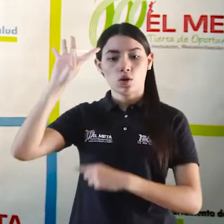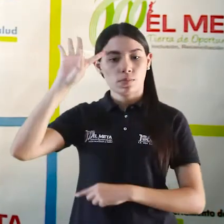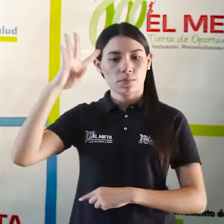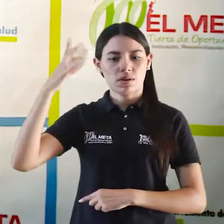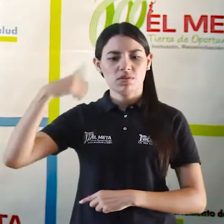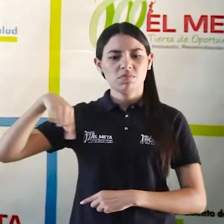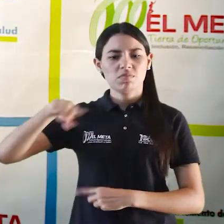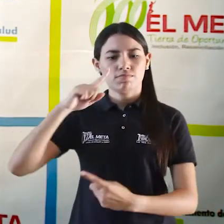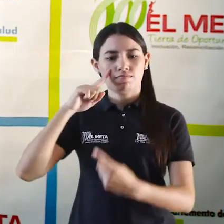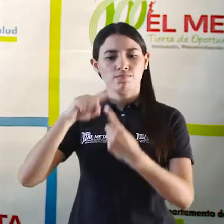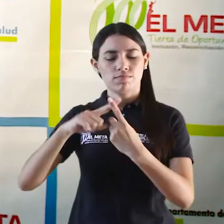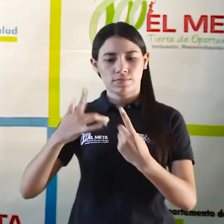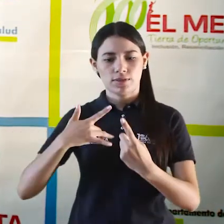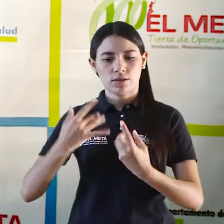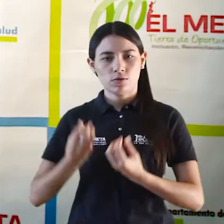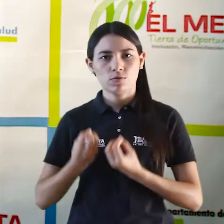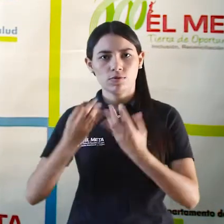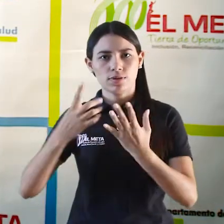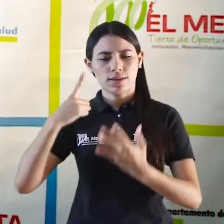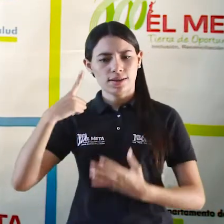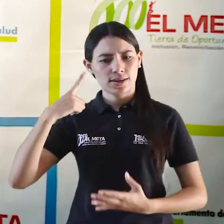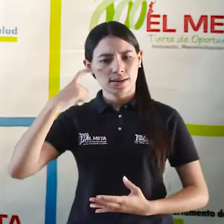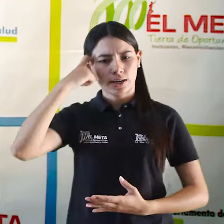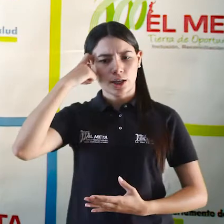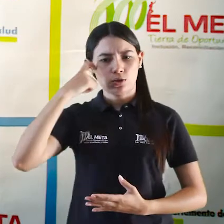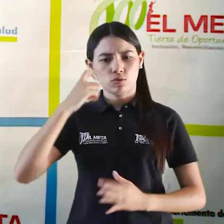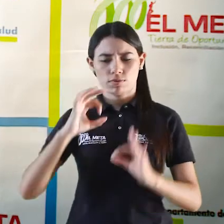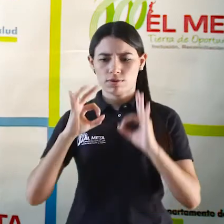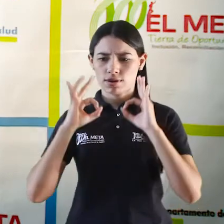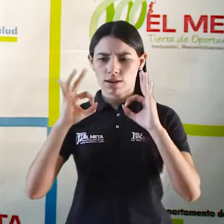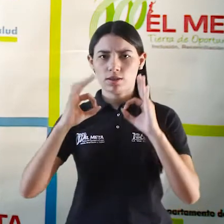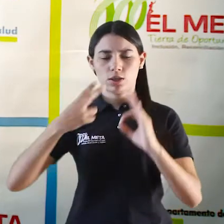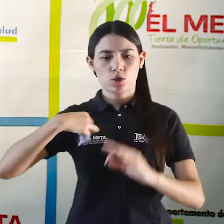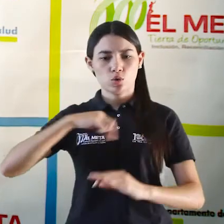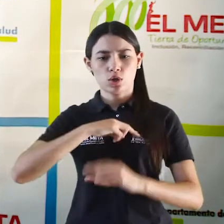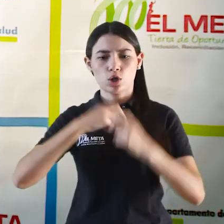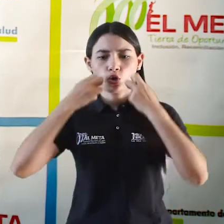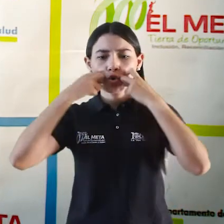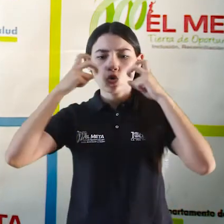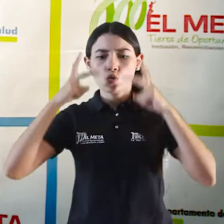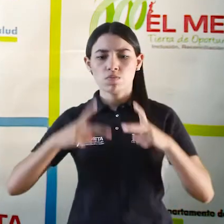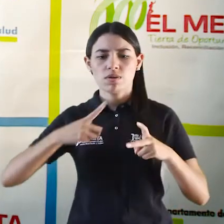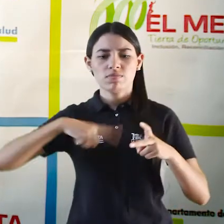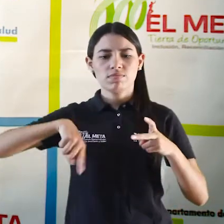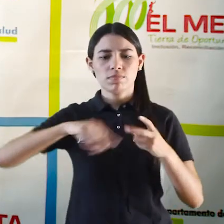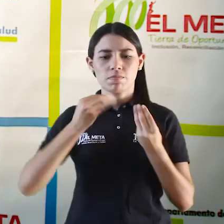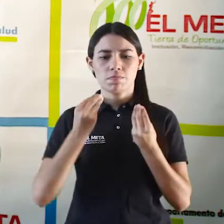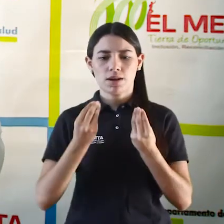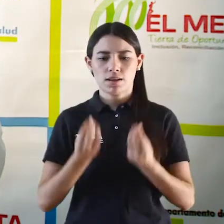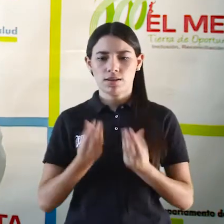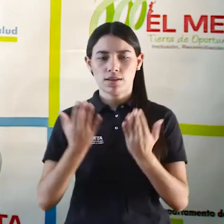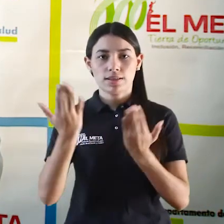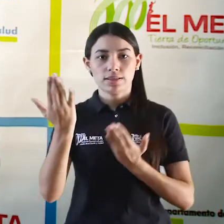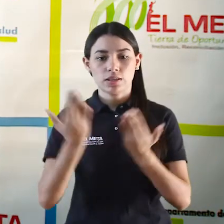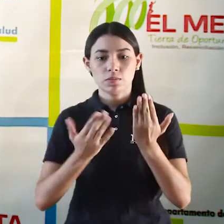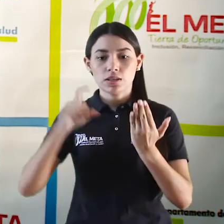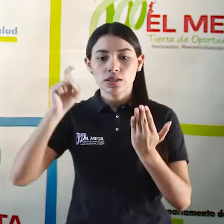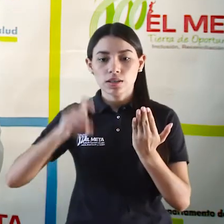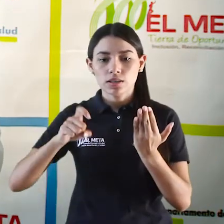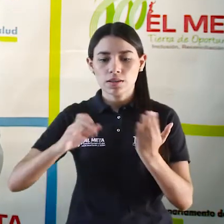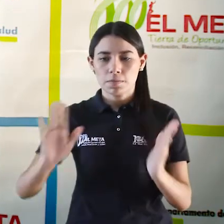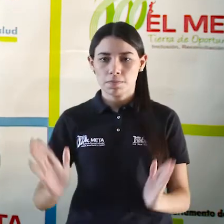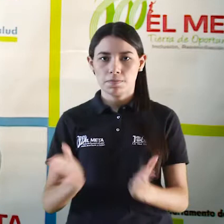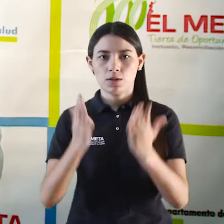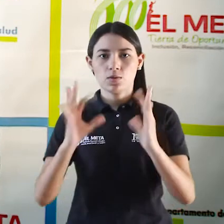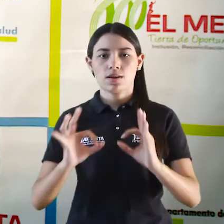señora gobernadora Marcela Maya de que con menos hacemos más, para atender con sentido humano y con la firme convicción